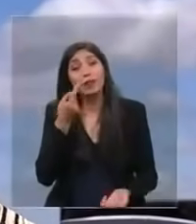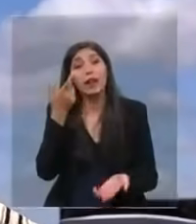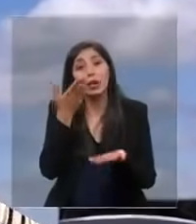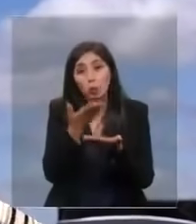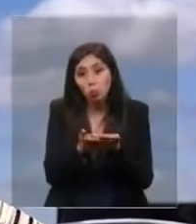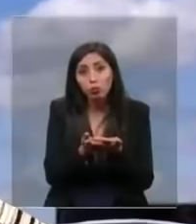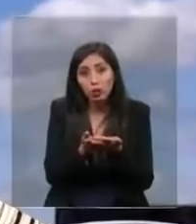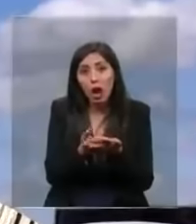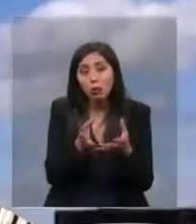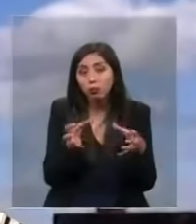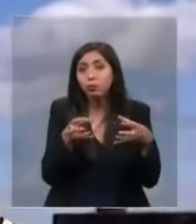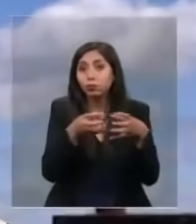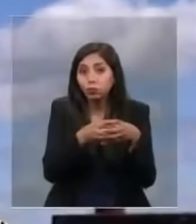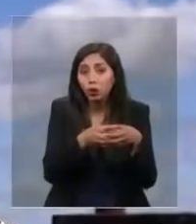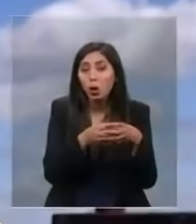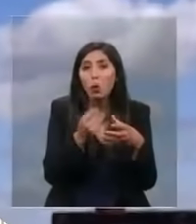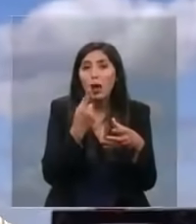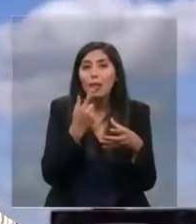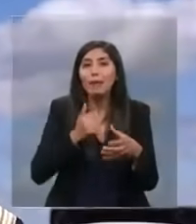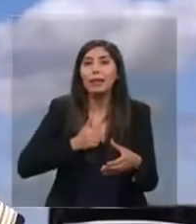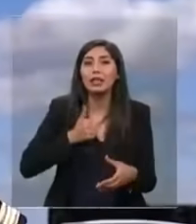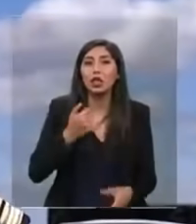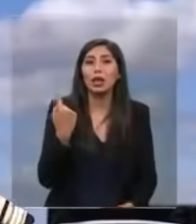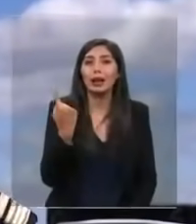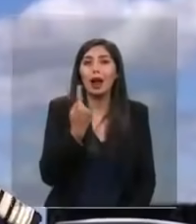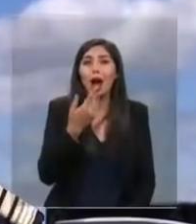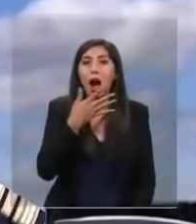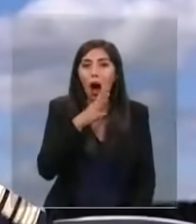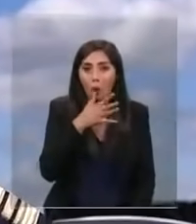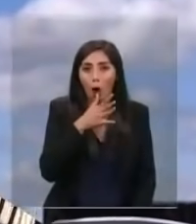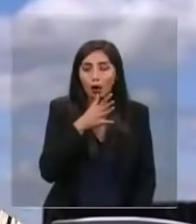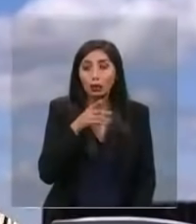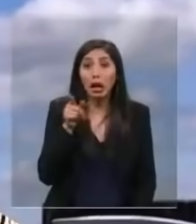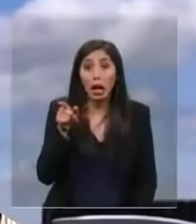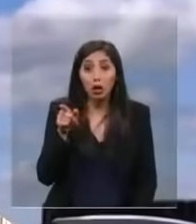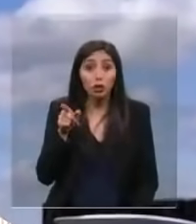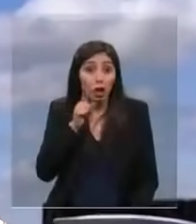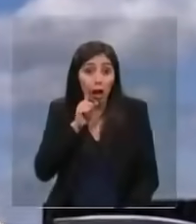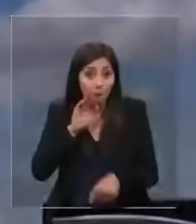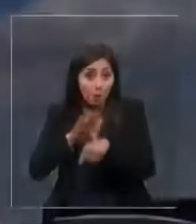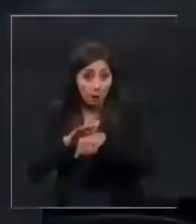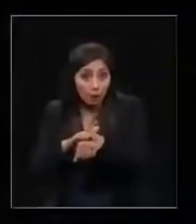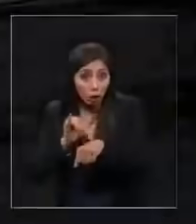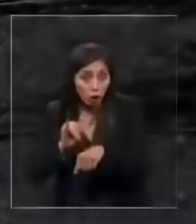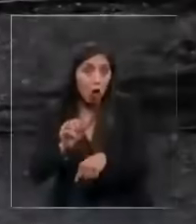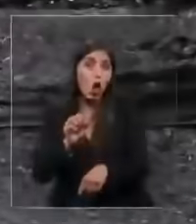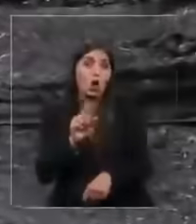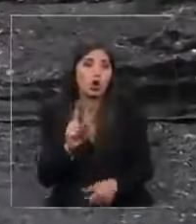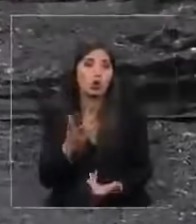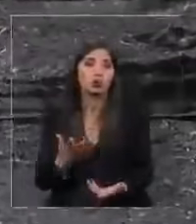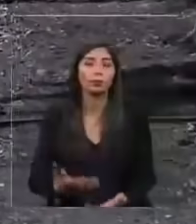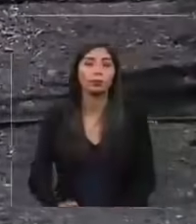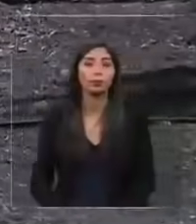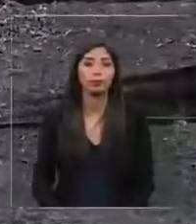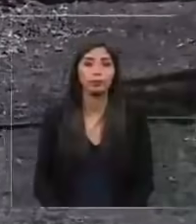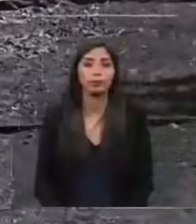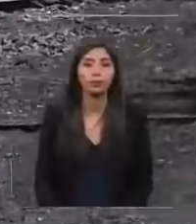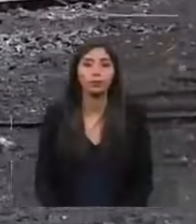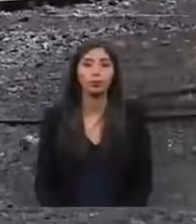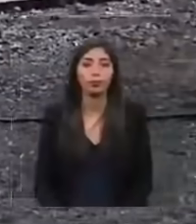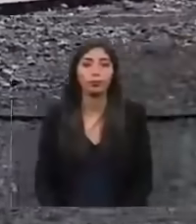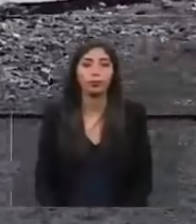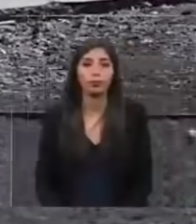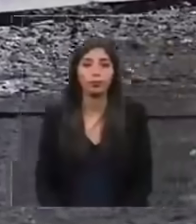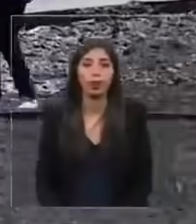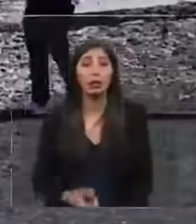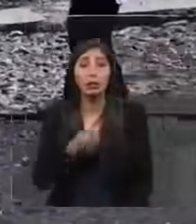organismo pertinente, que es la Dirección General de Agua, para que ellos nos indiquen si es que están o no autorizados a una toma de agua. Una